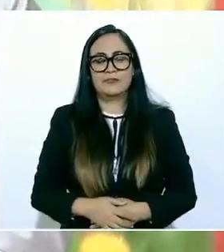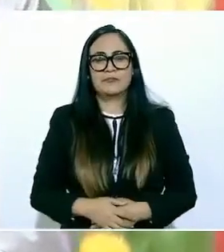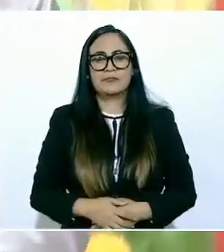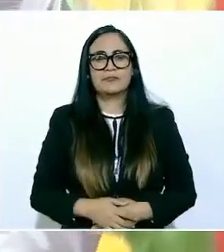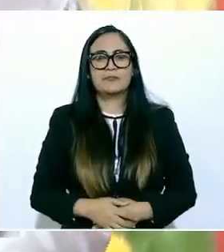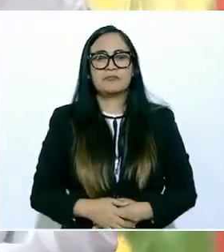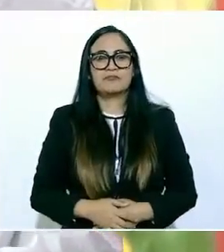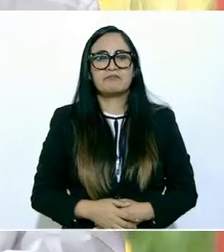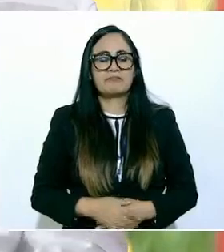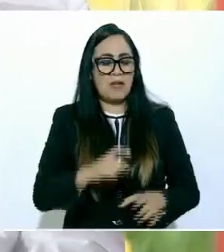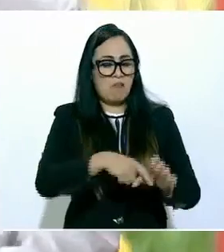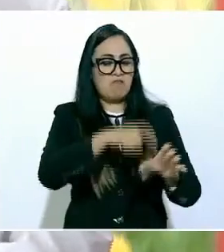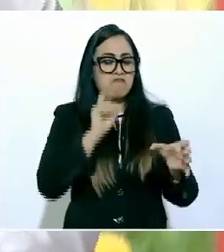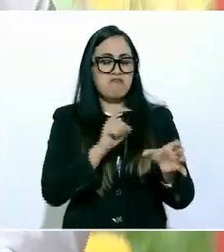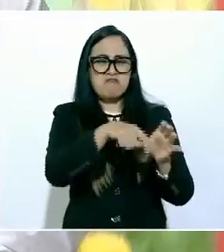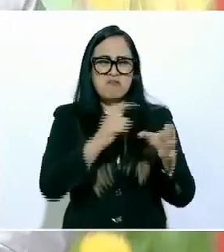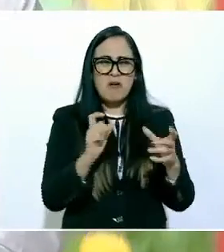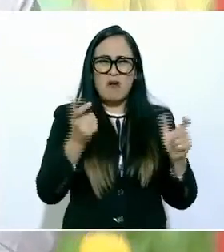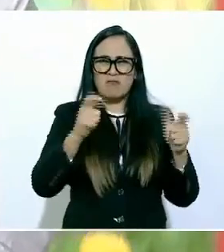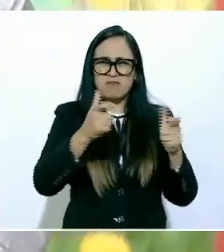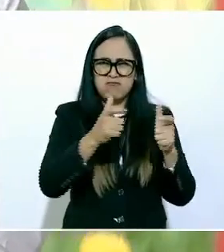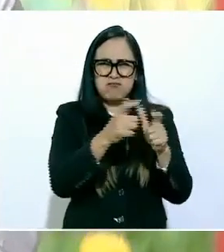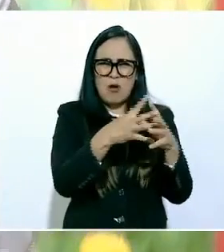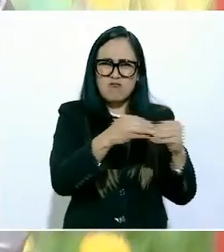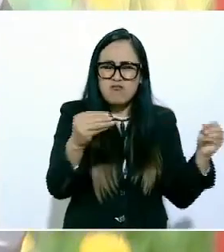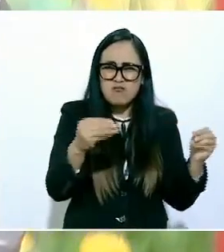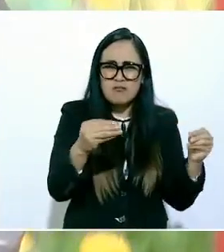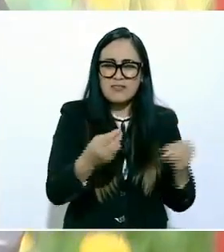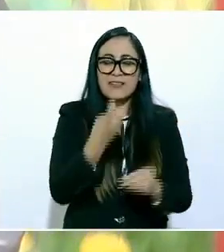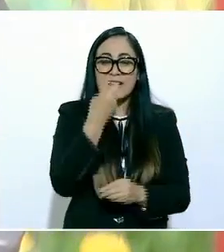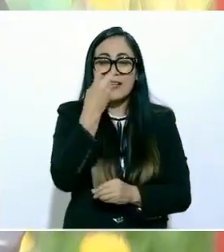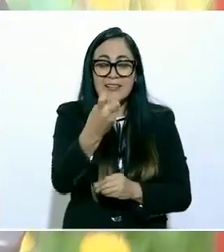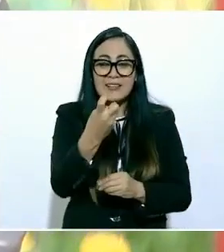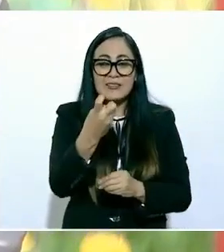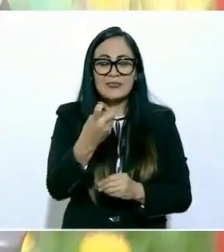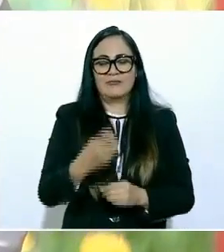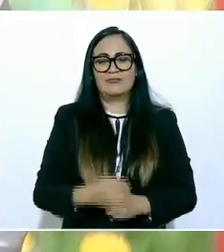Dejarlos sin ejército de reserva.